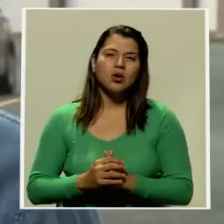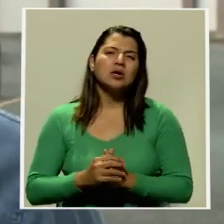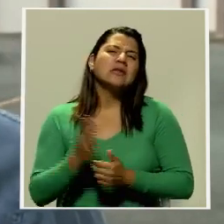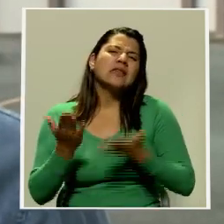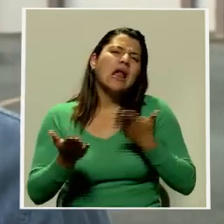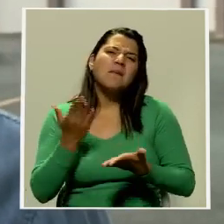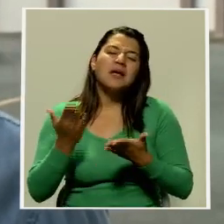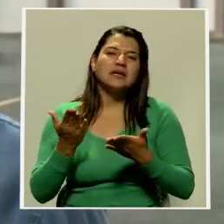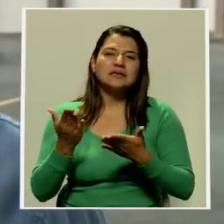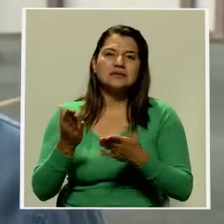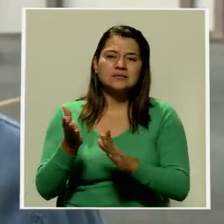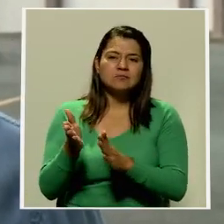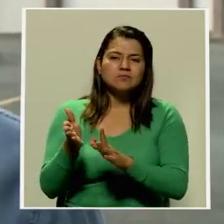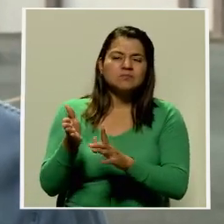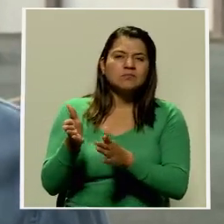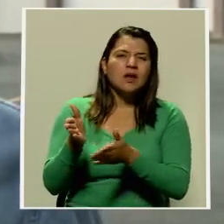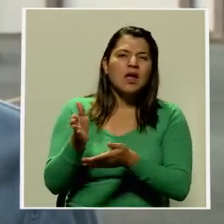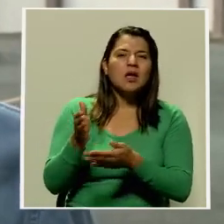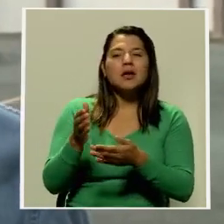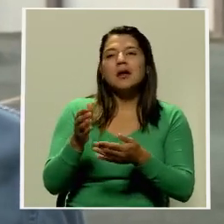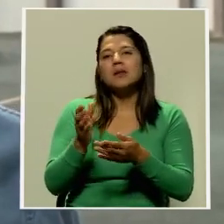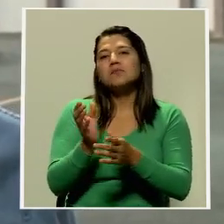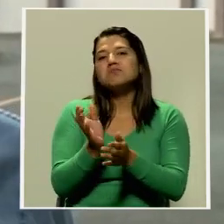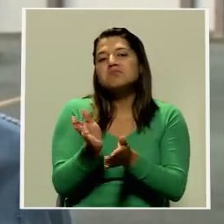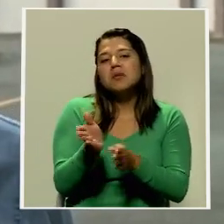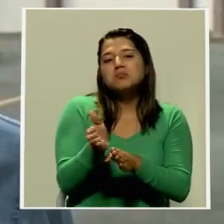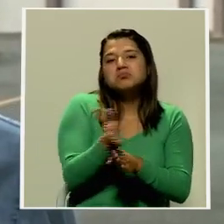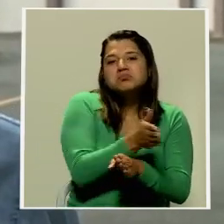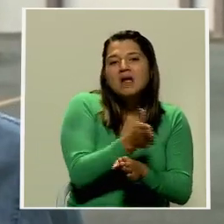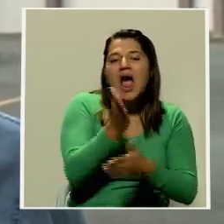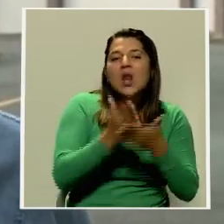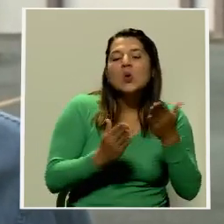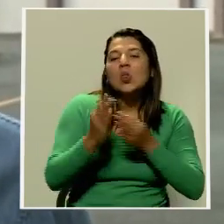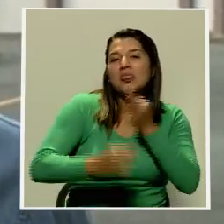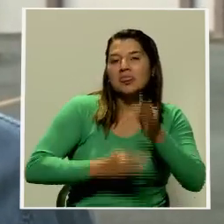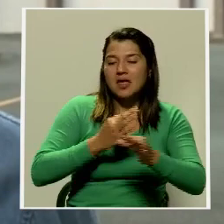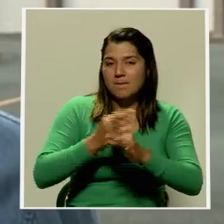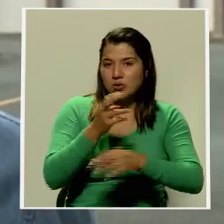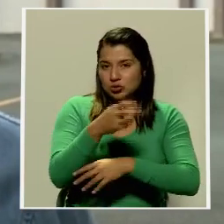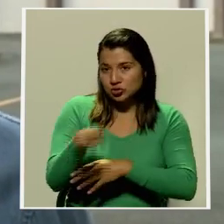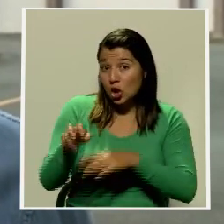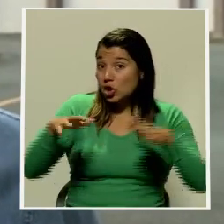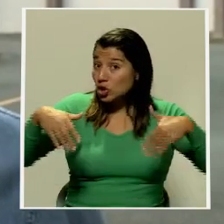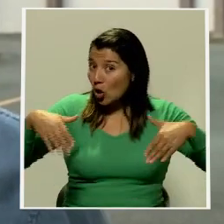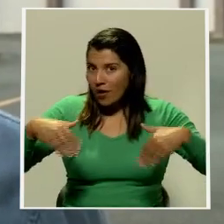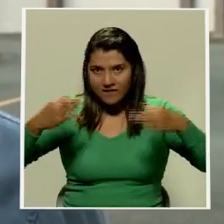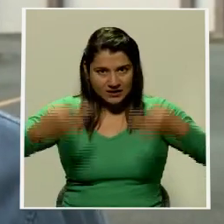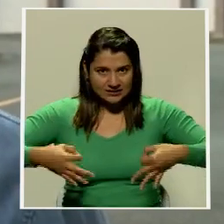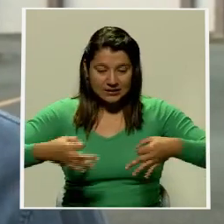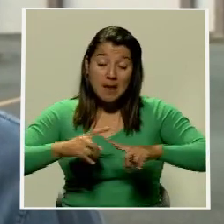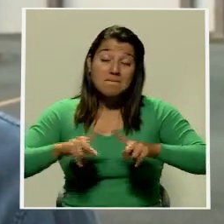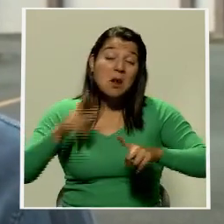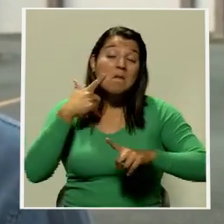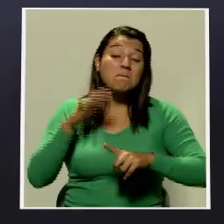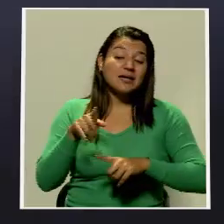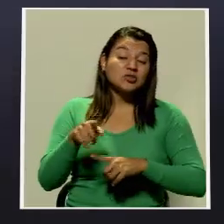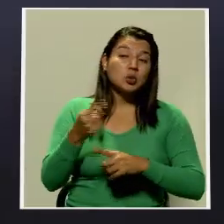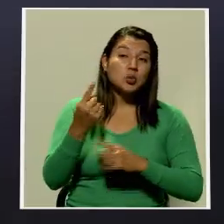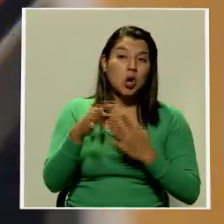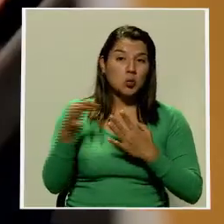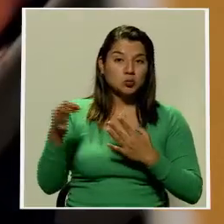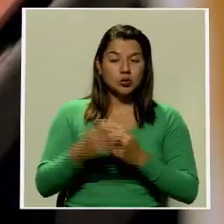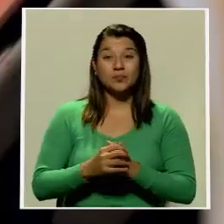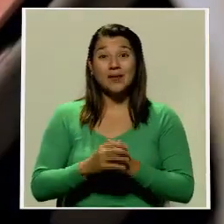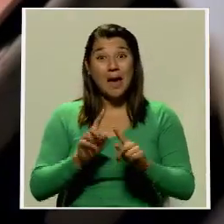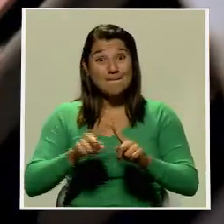transacciones, por ejemplo, o algún monto. Aún no está definido si esa va a ser una de las alternativas, pero evidentemente es una de las que está sobre la mesa. Pero